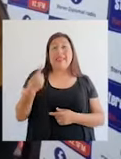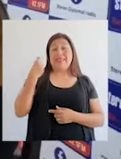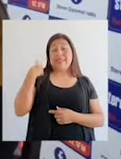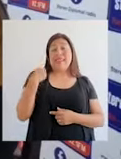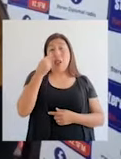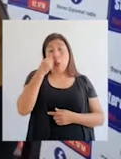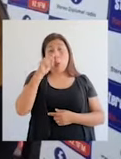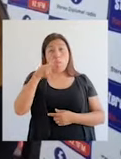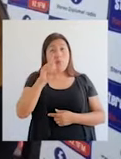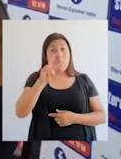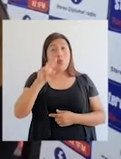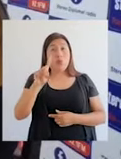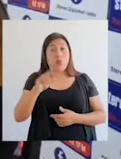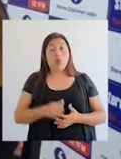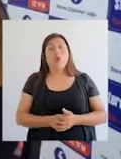hemos promulgado la